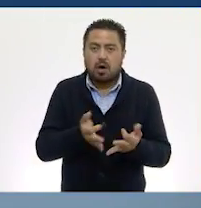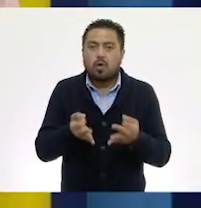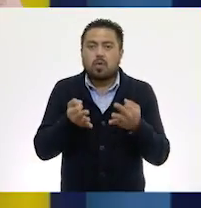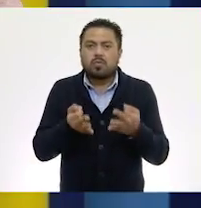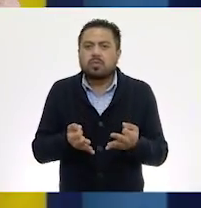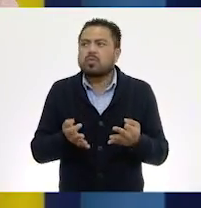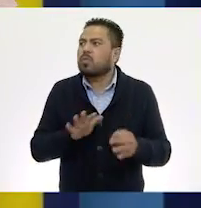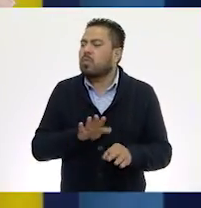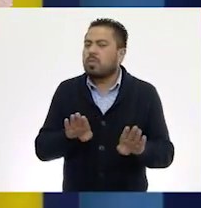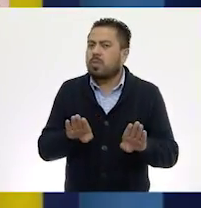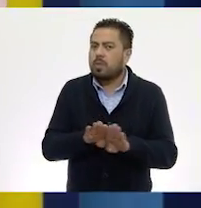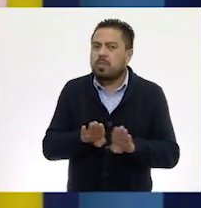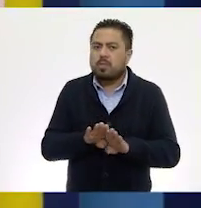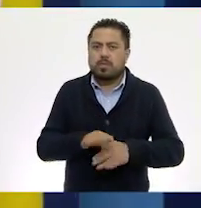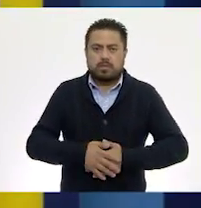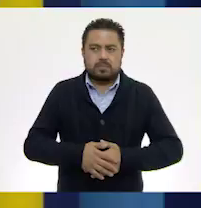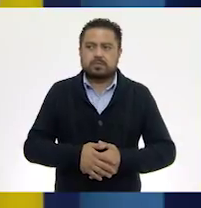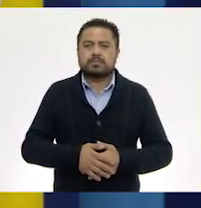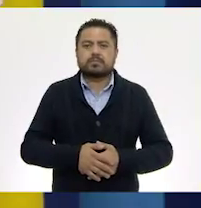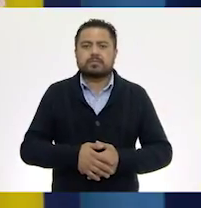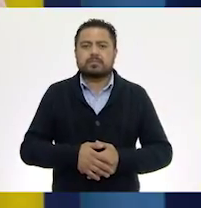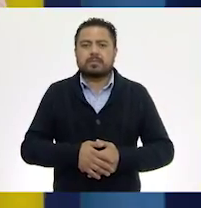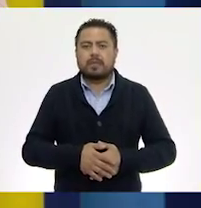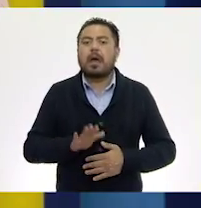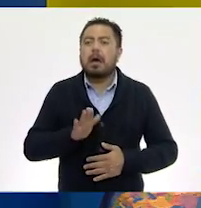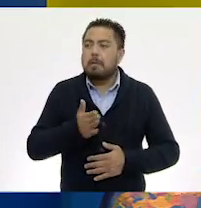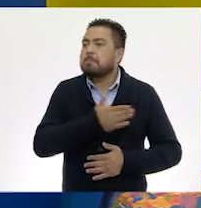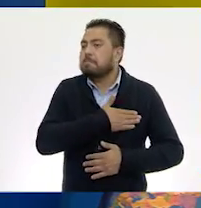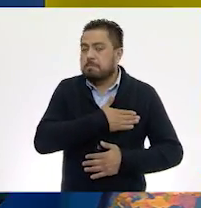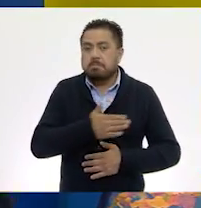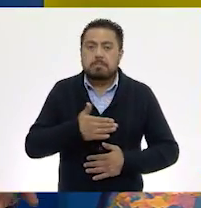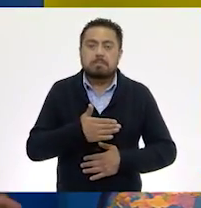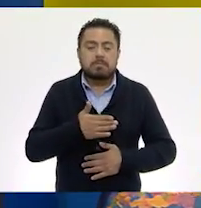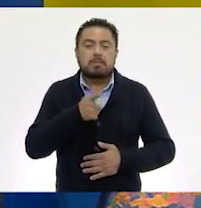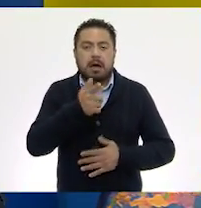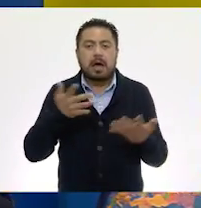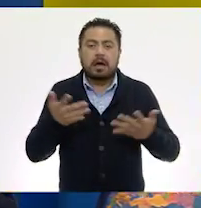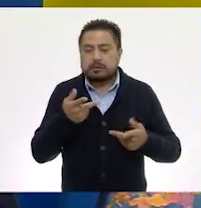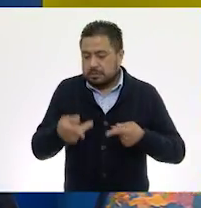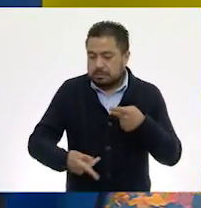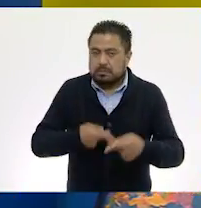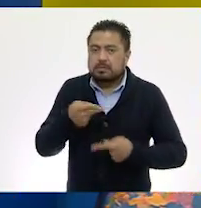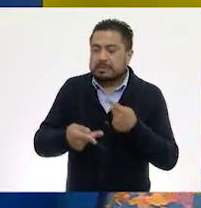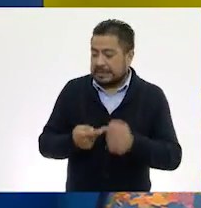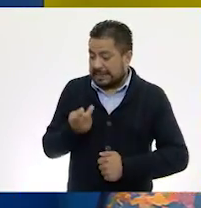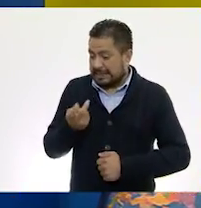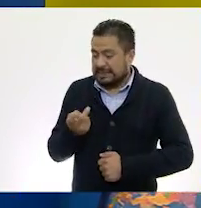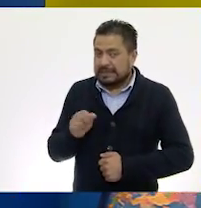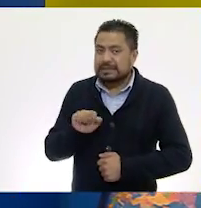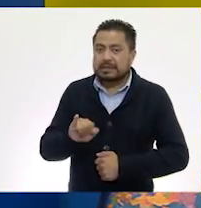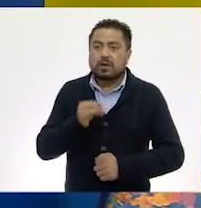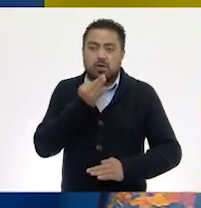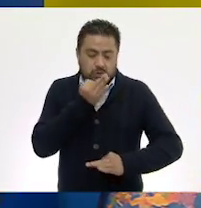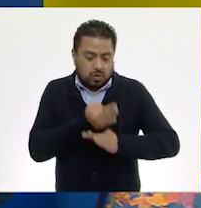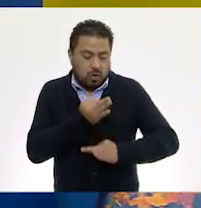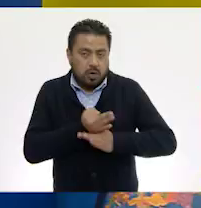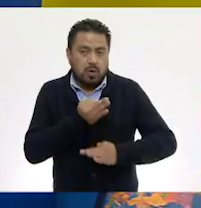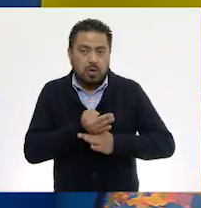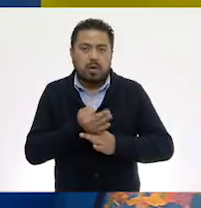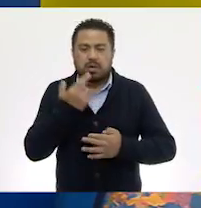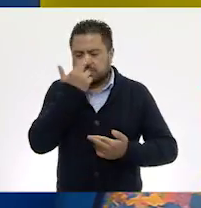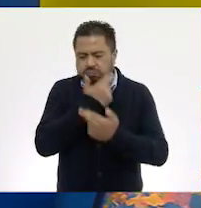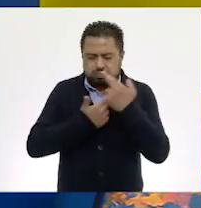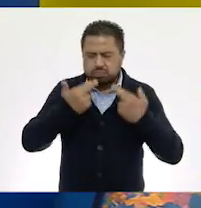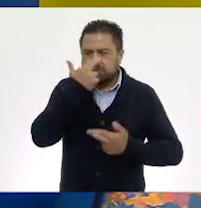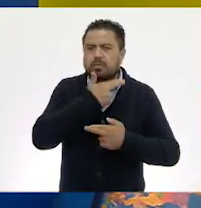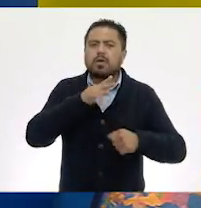originales? Pues... Ay, qué bueno que te haces esas preguntas, Tom, precisamente. Y justamente hoy